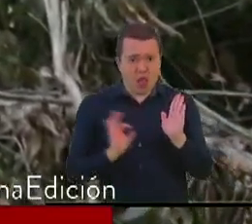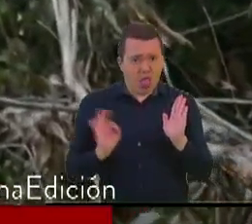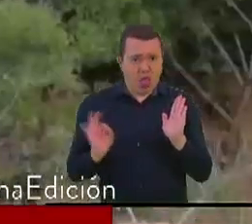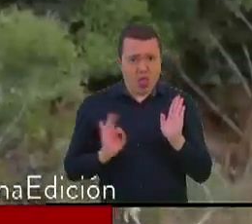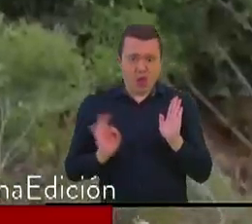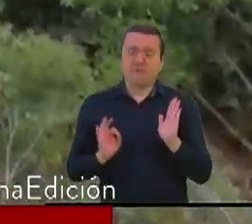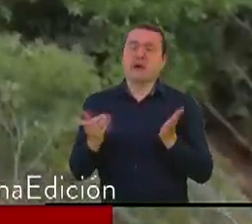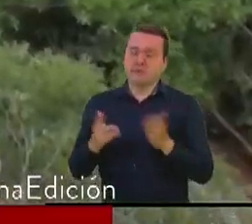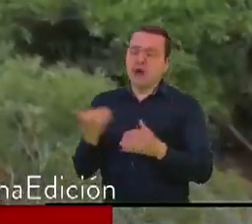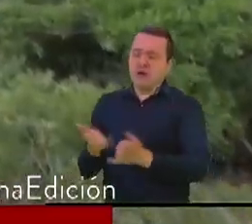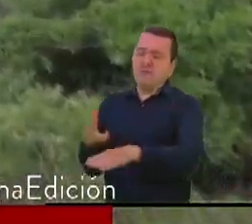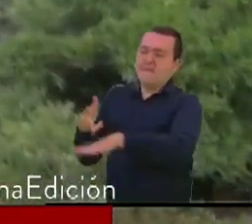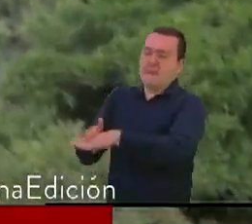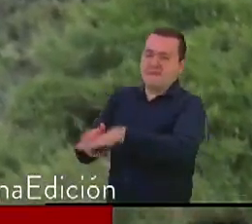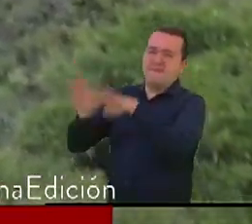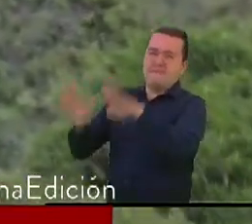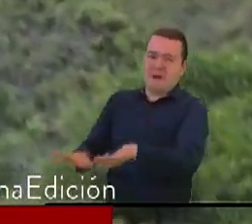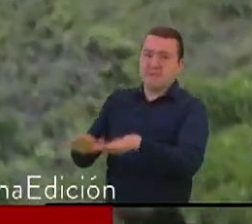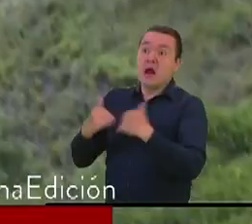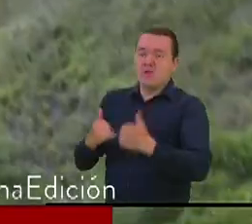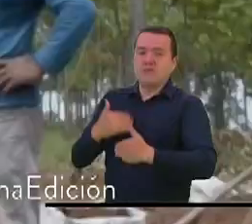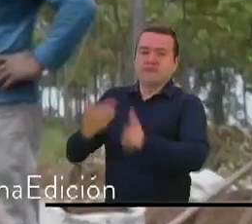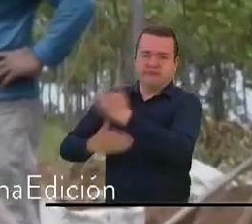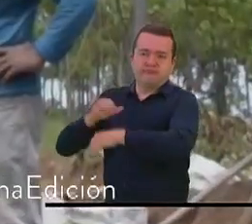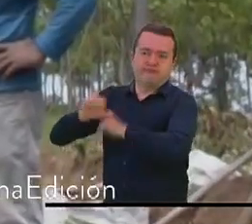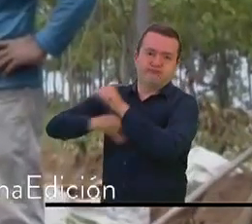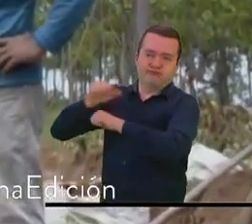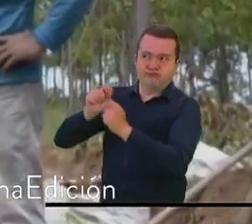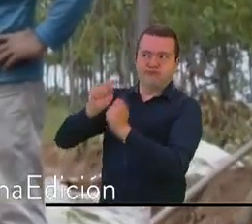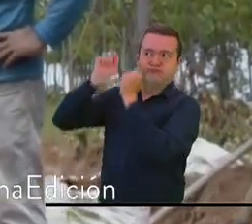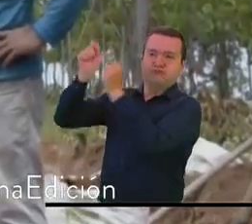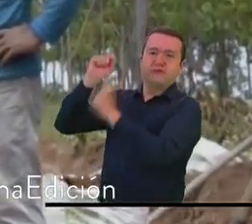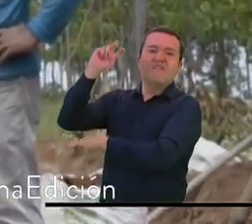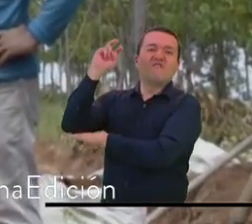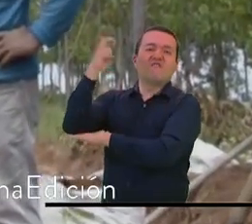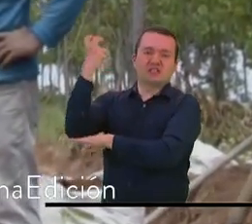sancionatorio, del que se correrá traslado a la Fiscalía General de la Nación.